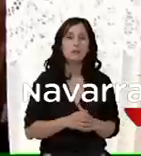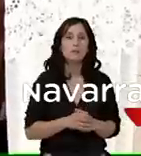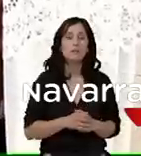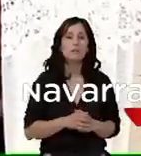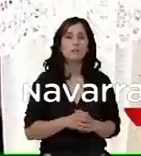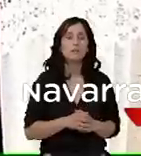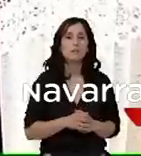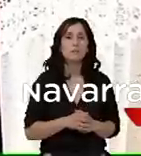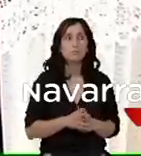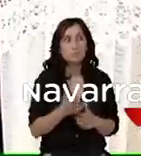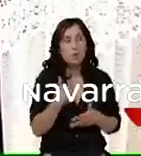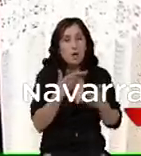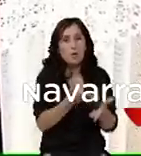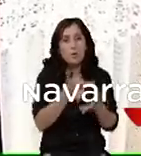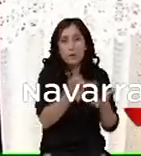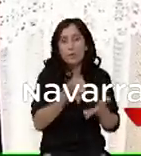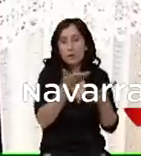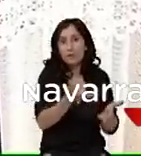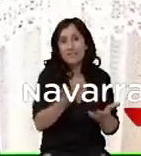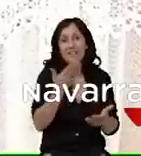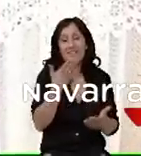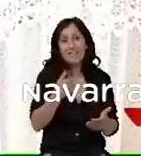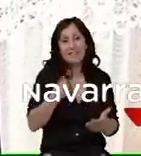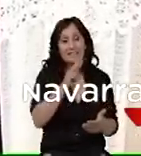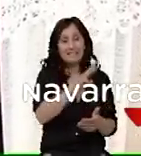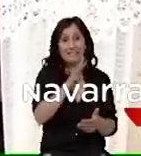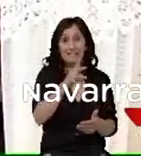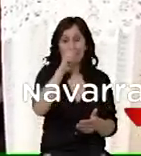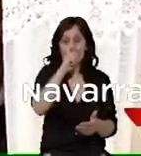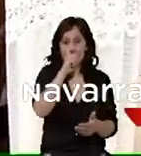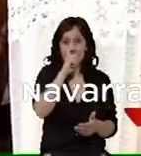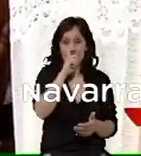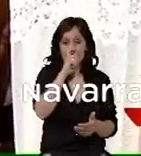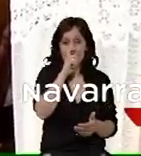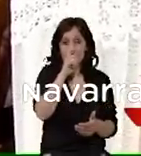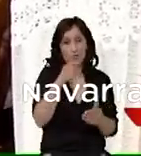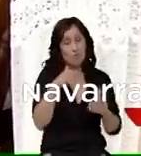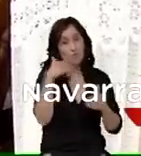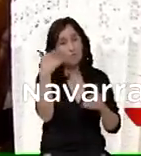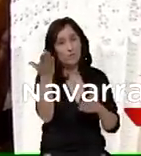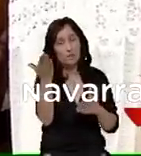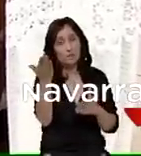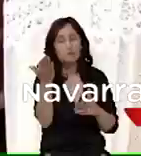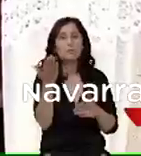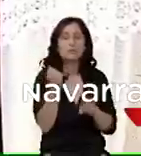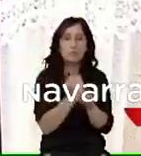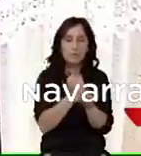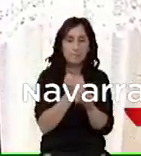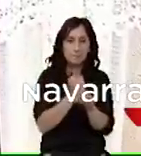Y ayudé hasta que pude, ya a los 33 años me fui a trabajar fuera, a Lasanjo.